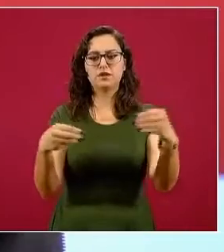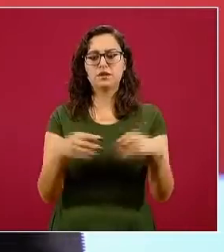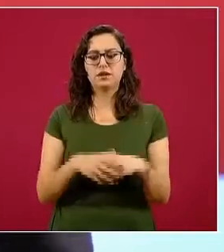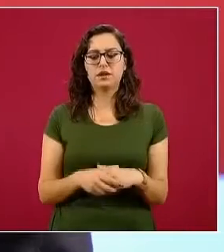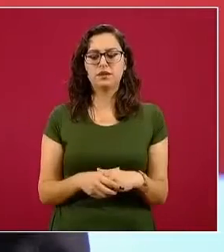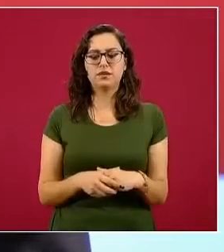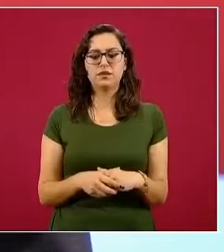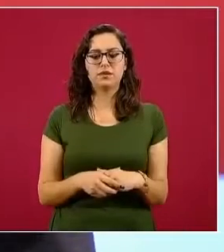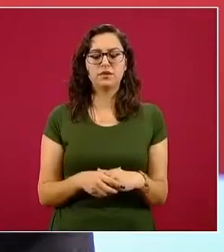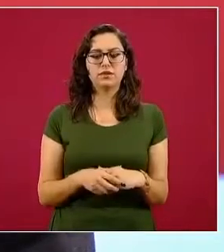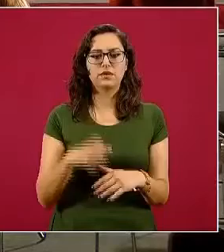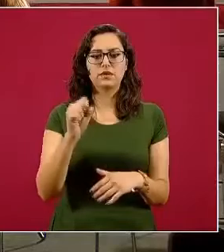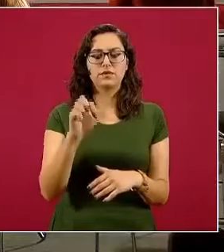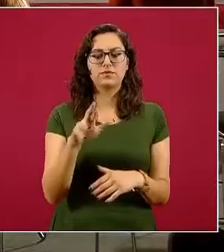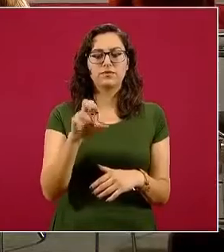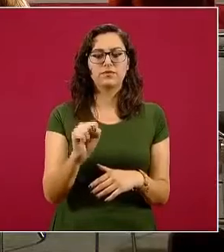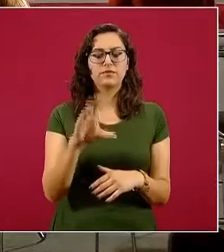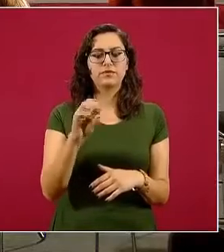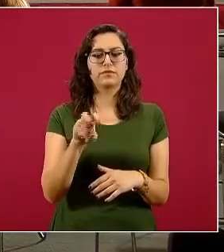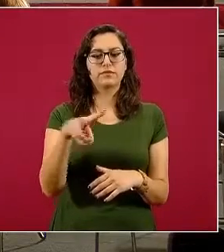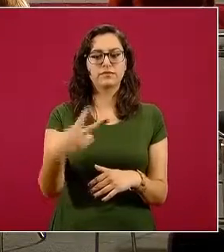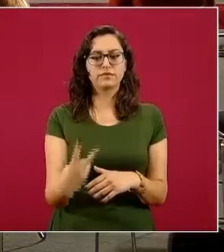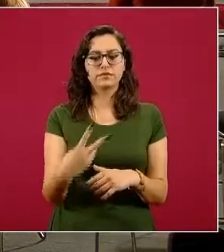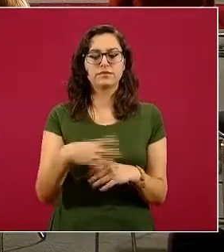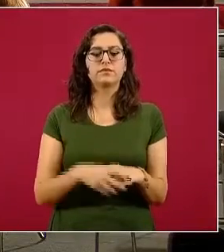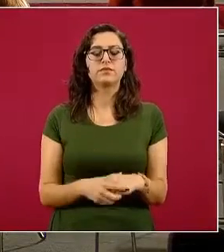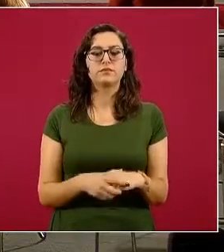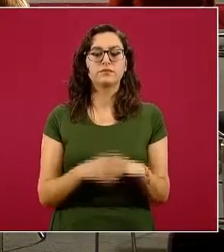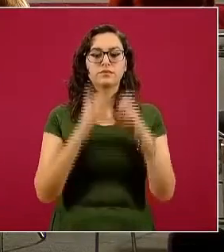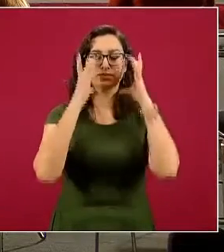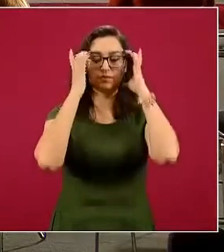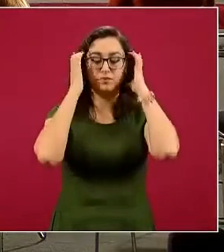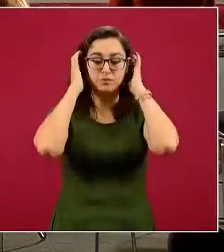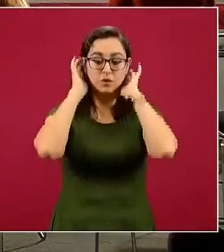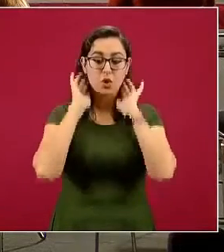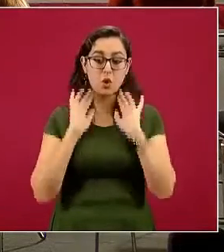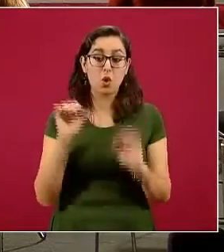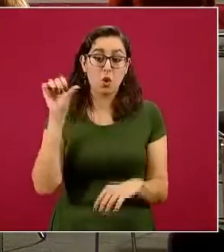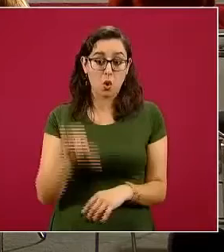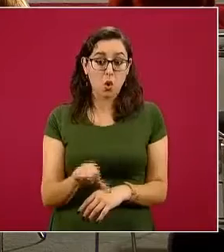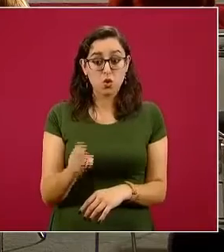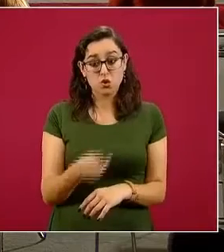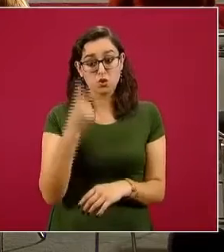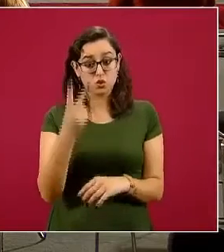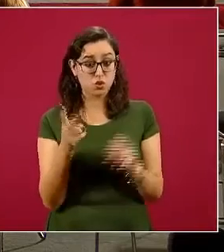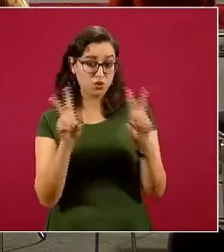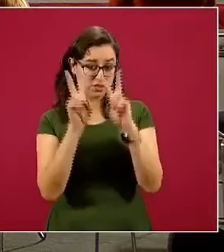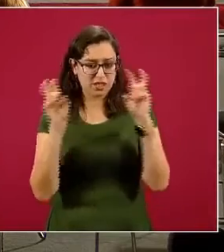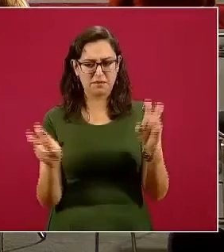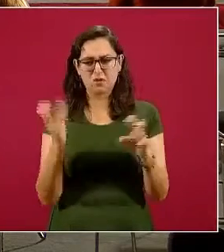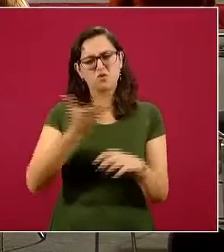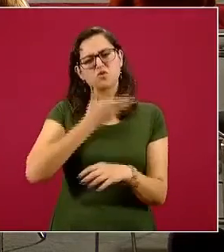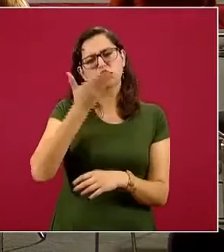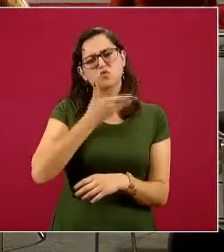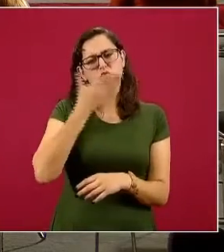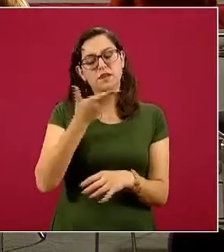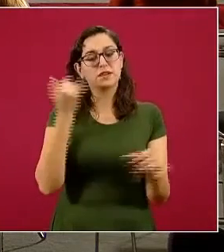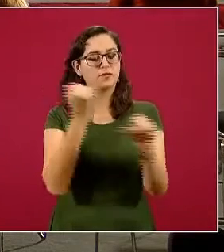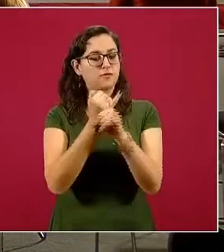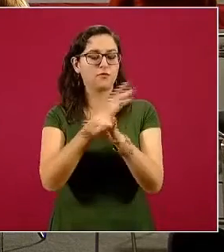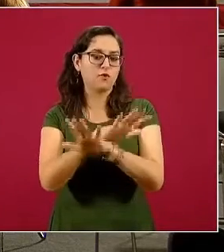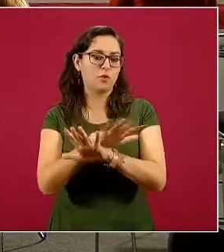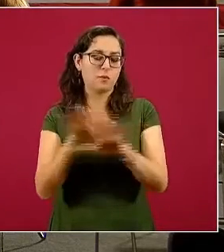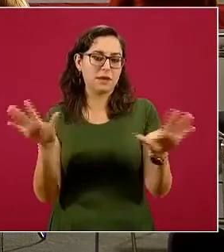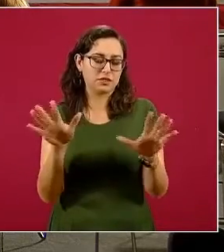SARS-CoV-2. Hoy tenemos dos componentes, como de costumbre. Vamos a tener nuestro informe técnico y